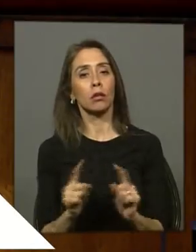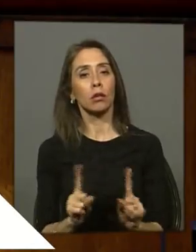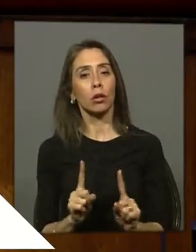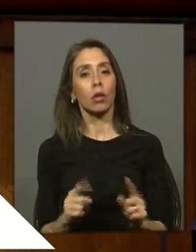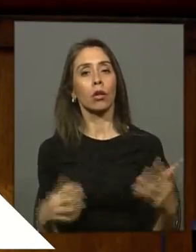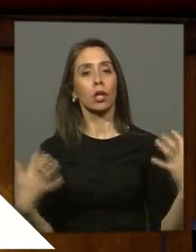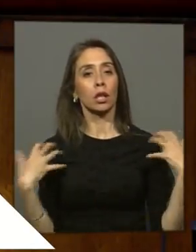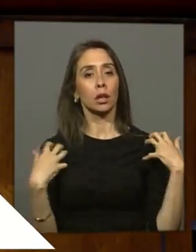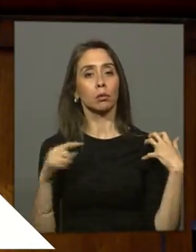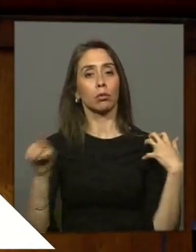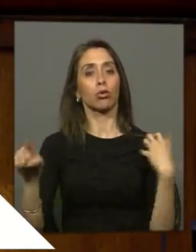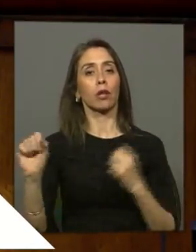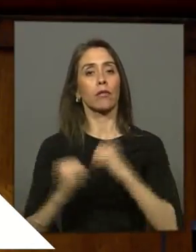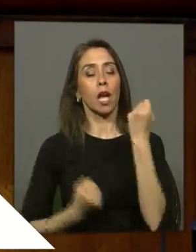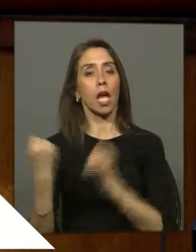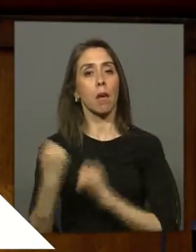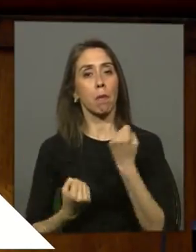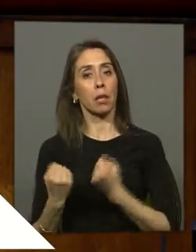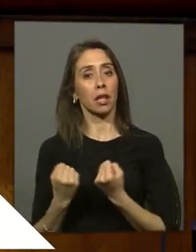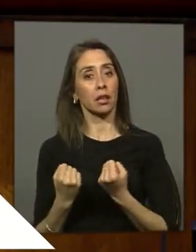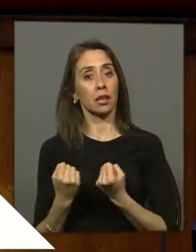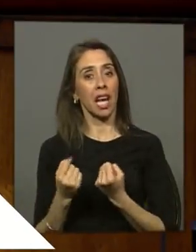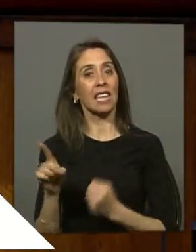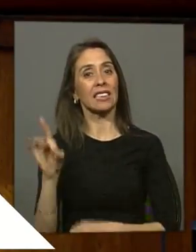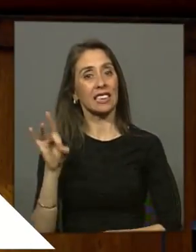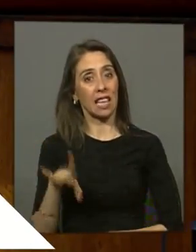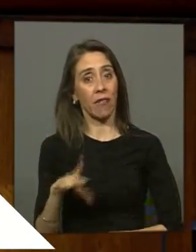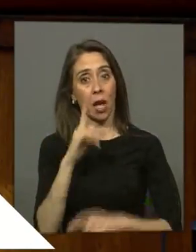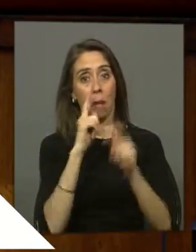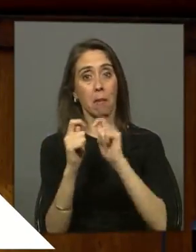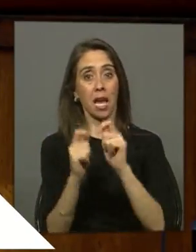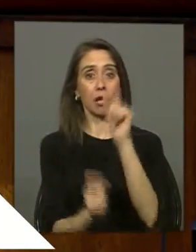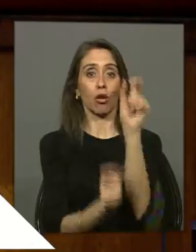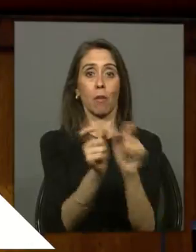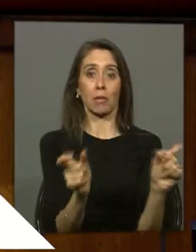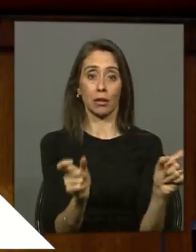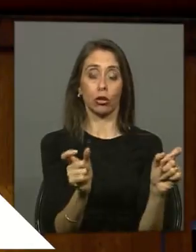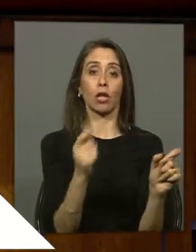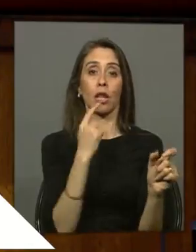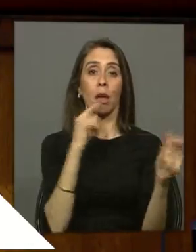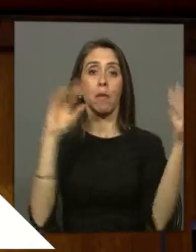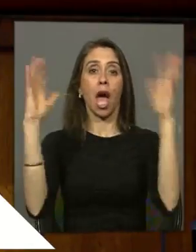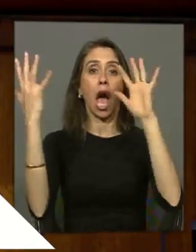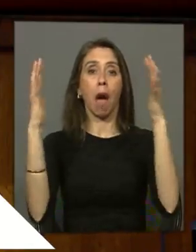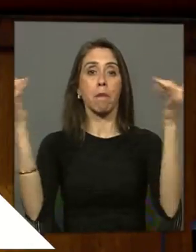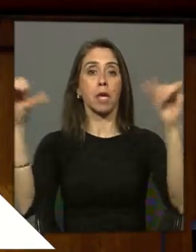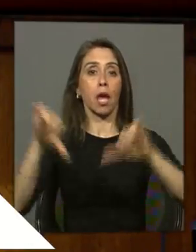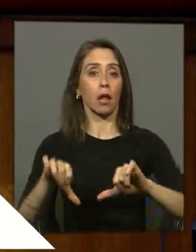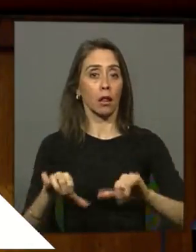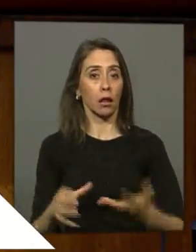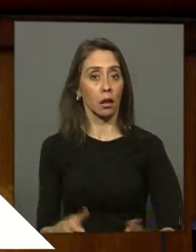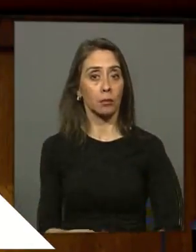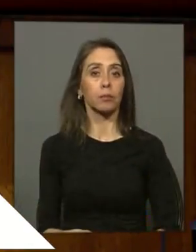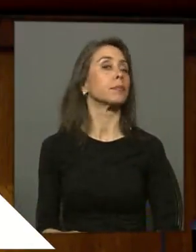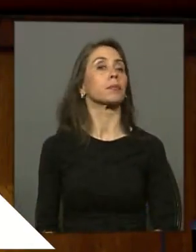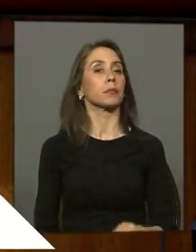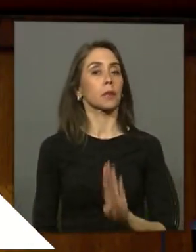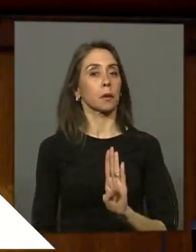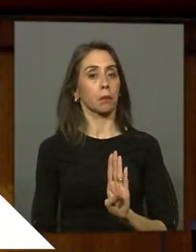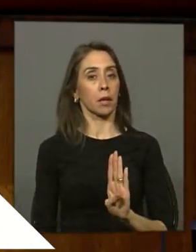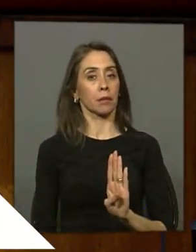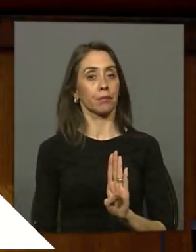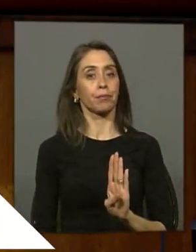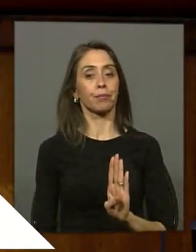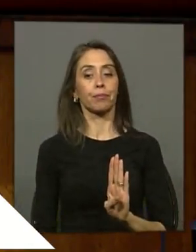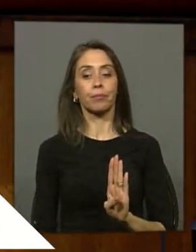responsabilidad sobre esta ya que quedó en evidencia que se pusieron en peligro tanto la población como el medio ambiente letra B vinculado al punto